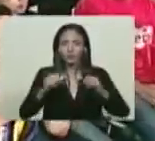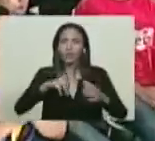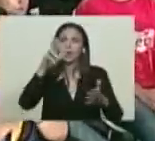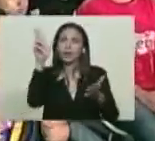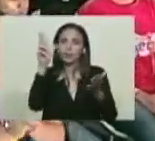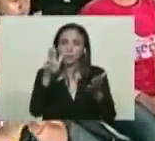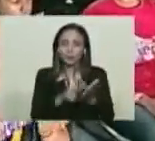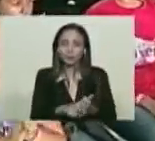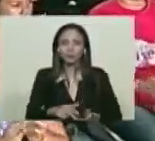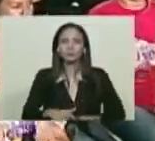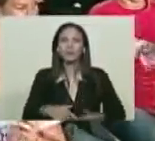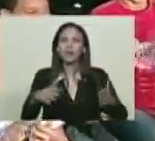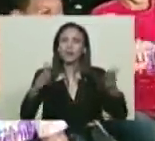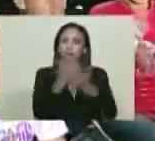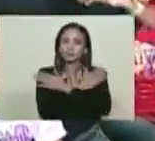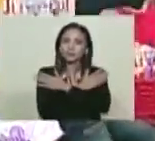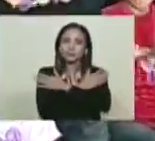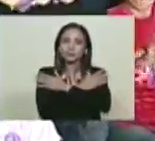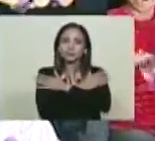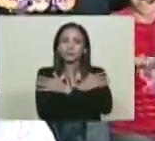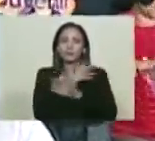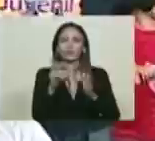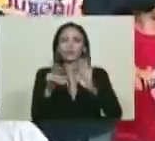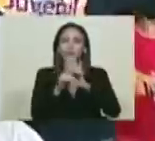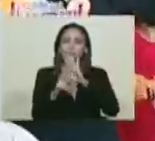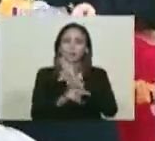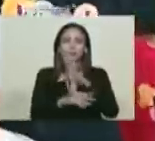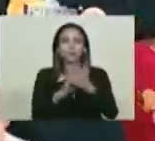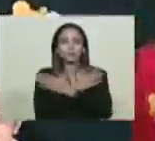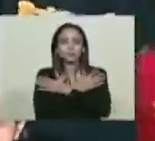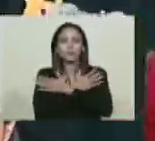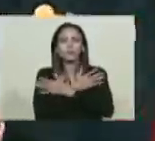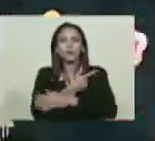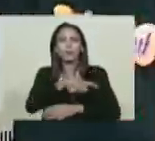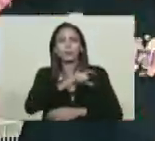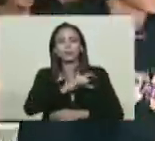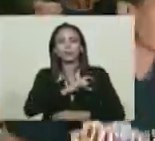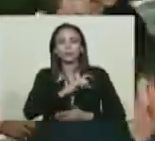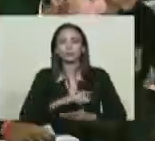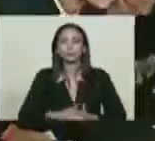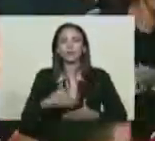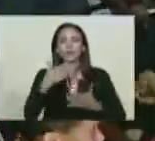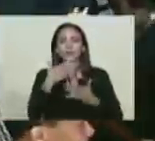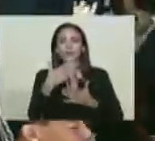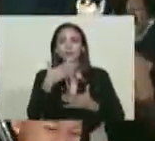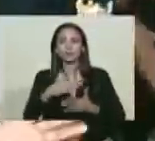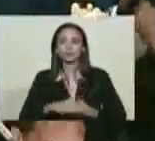Aprobado. Felicidades, Sapeando. Felicidades, España. Gracias.